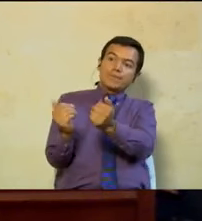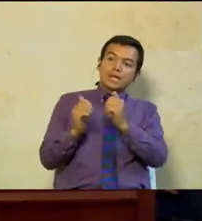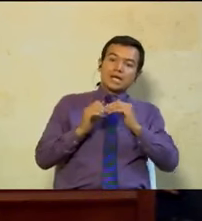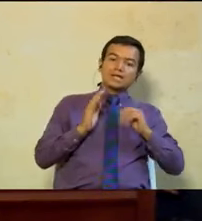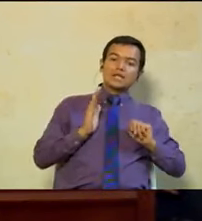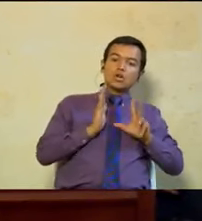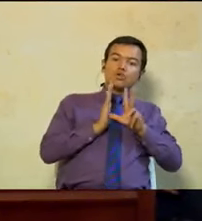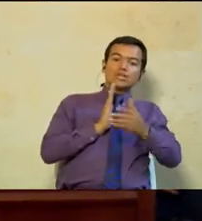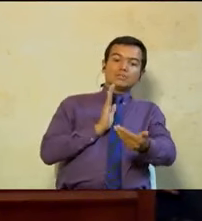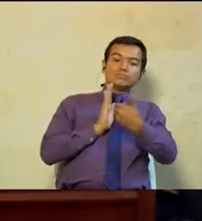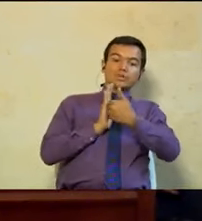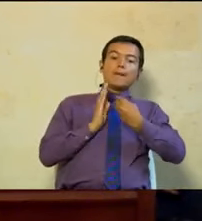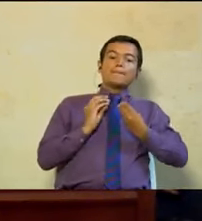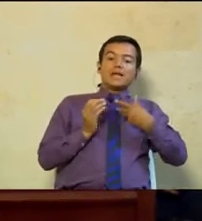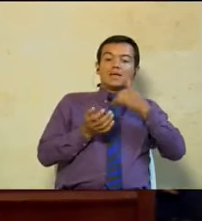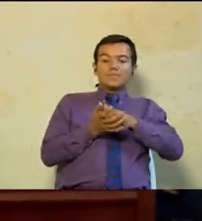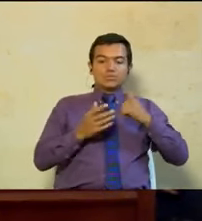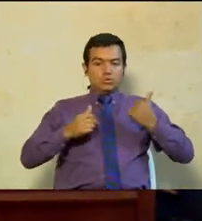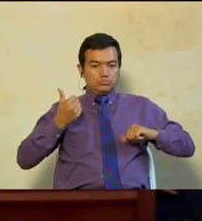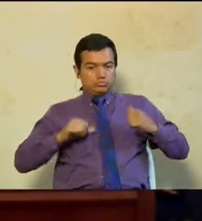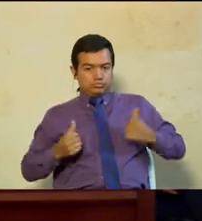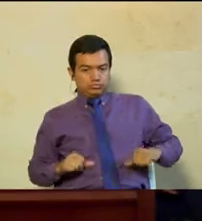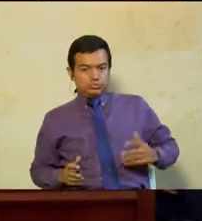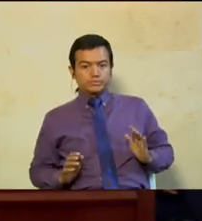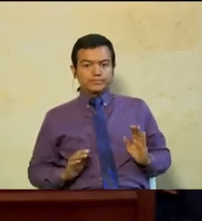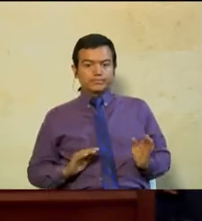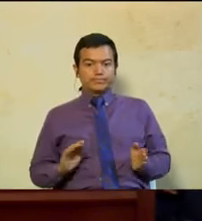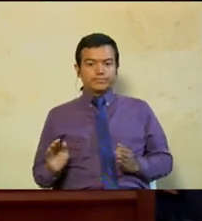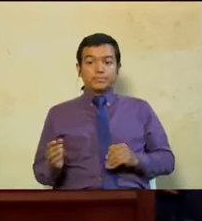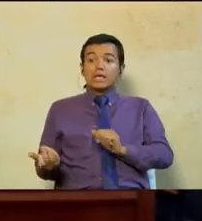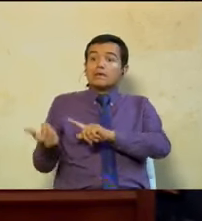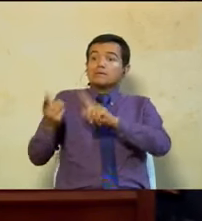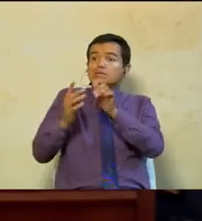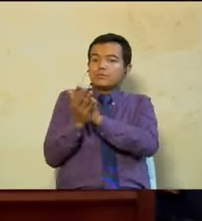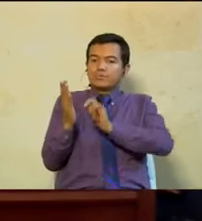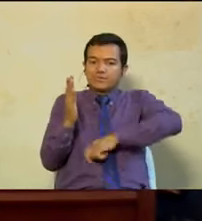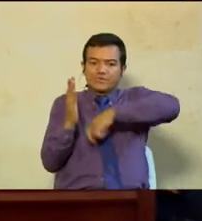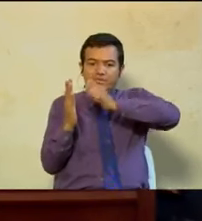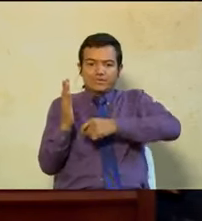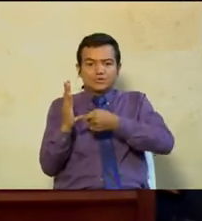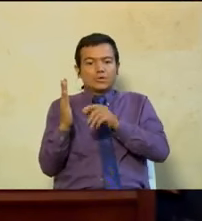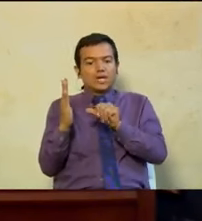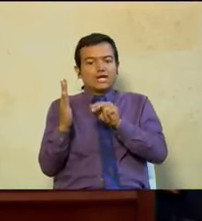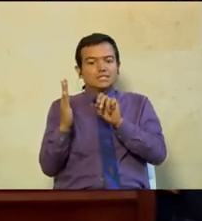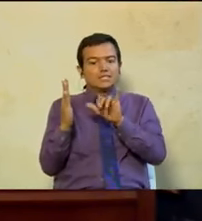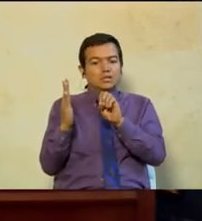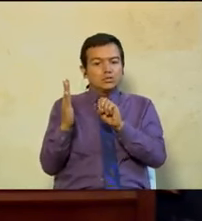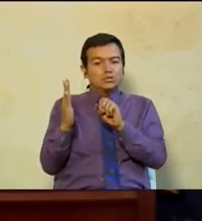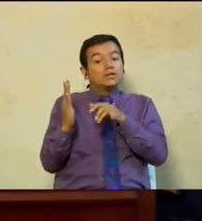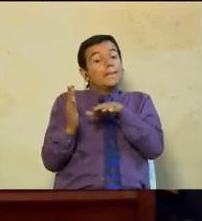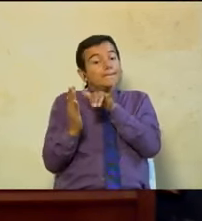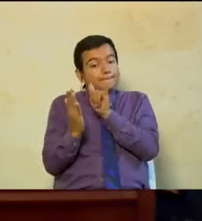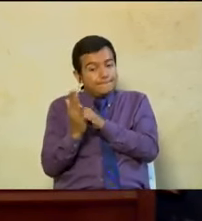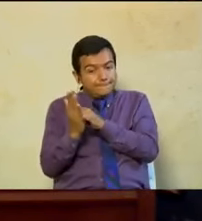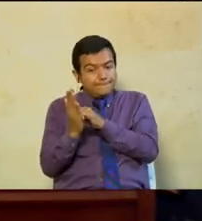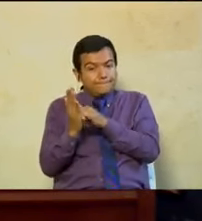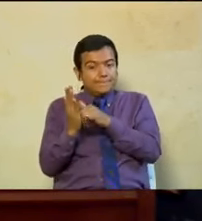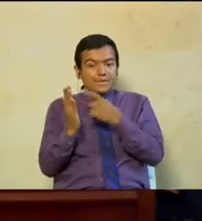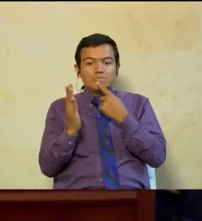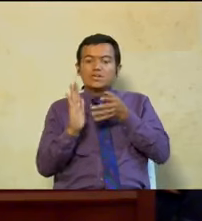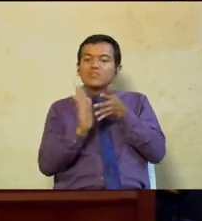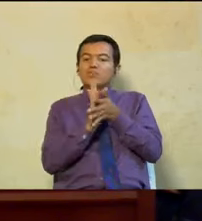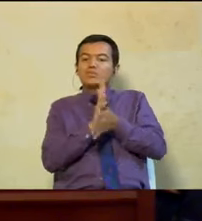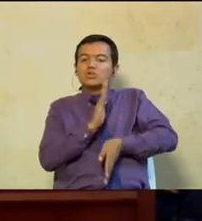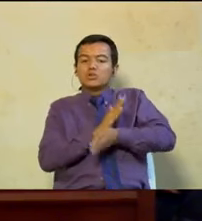quirúrgicos firma Angelo Antonio villamil lo demás como viene en el informe de ponencia para el